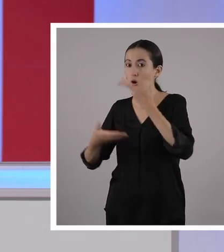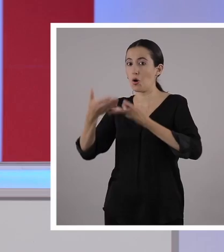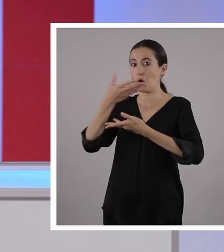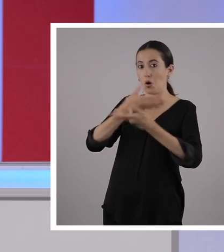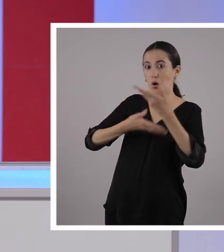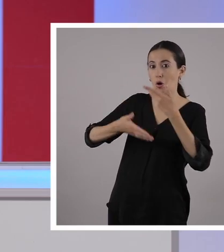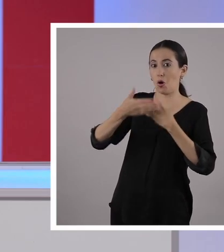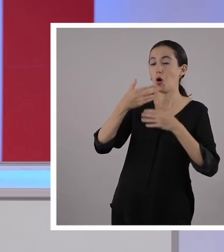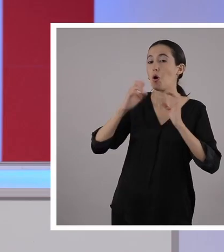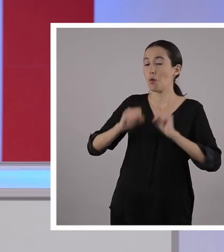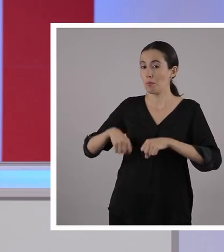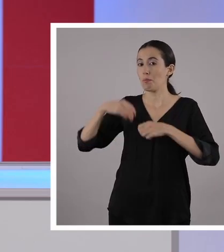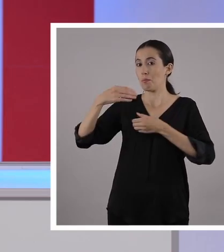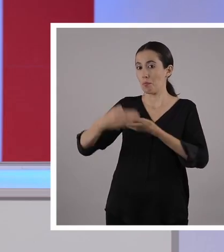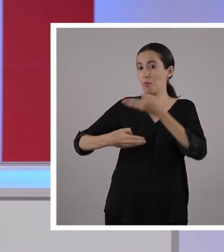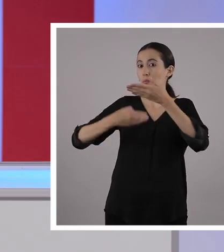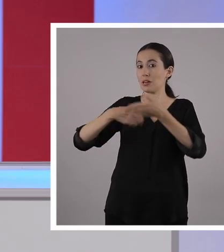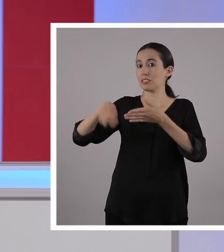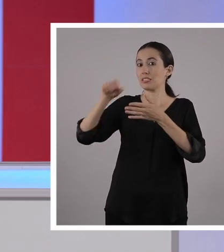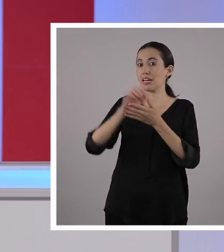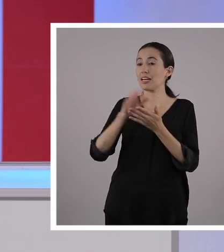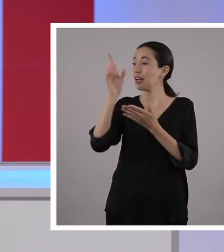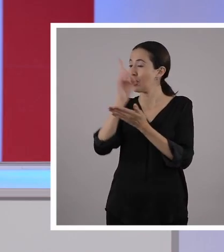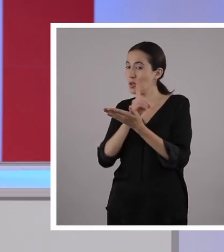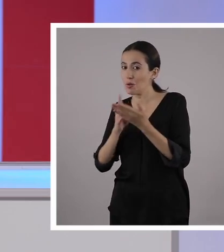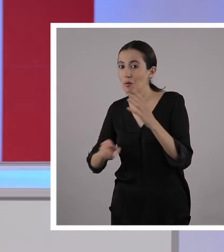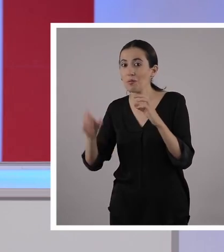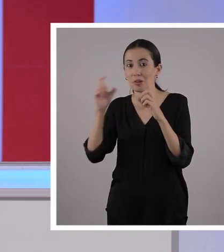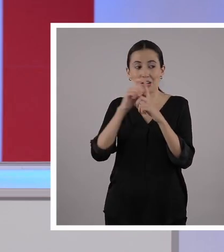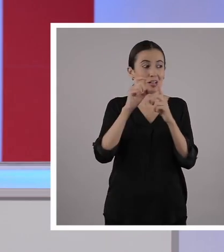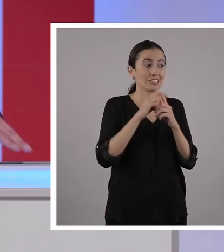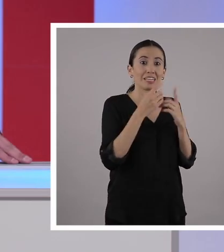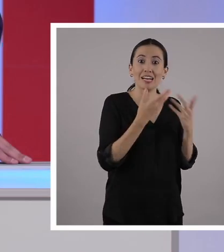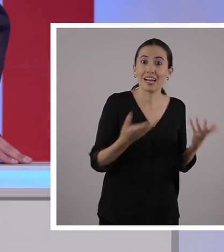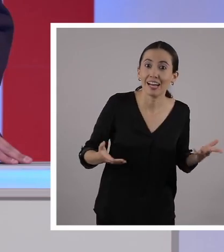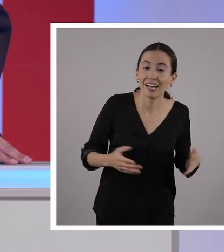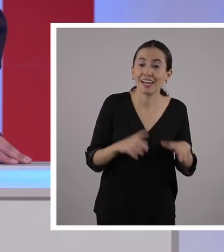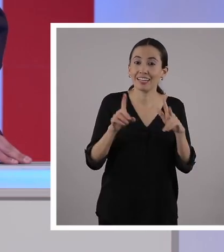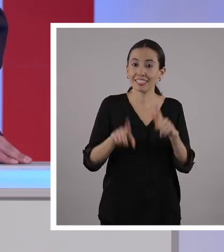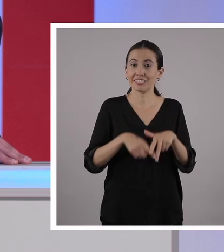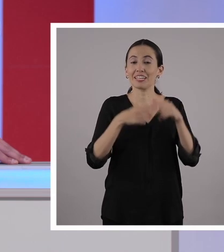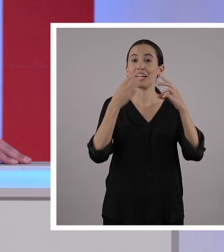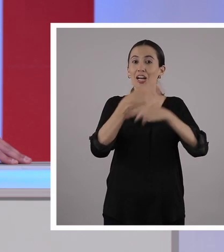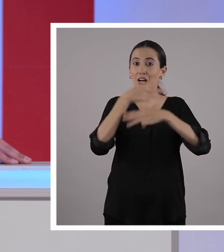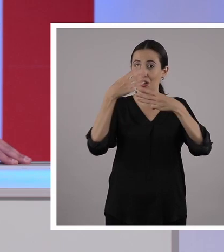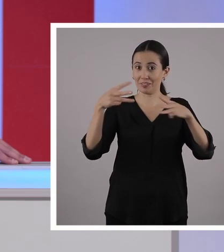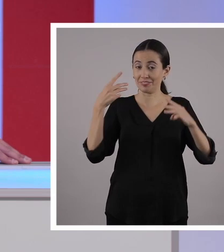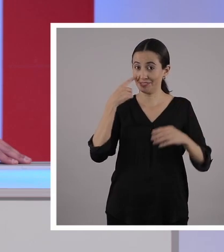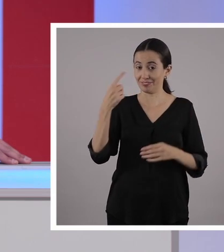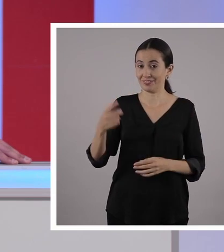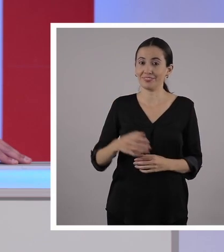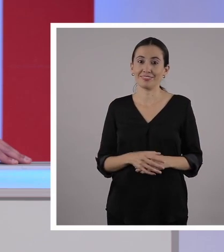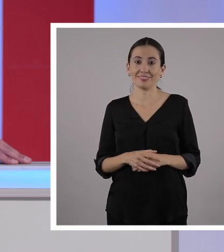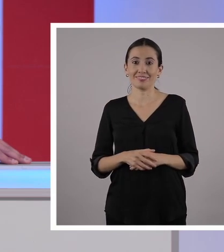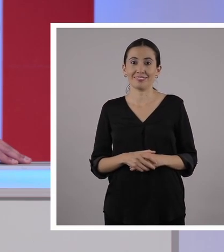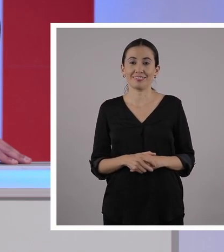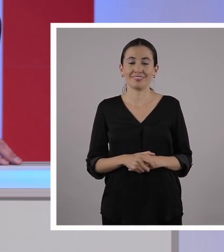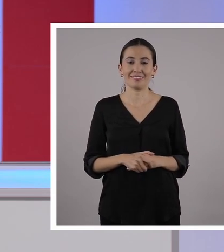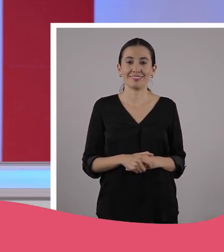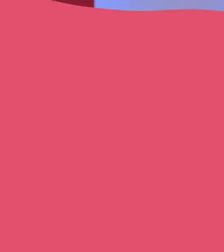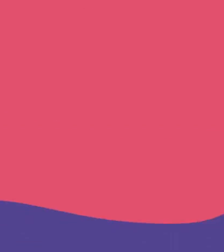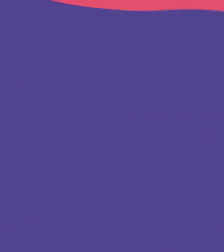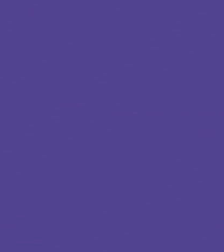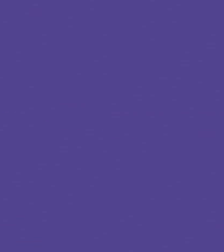de historias usando cubos en los que vamos a colocar imágenes y palabras. Entonces vamos a ver cuáles son los materiales que